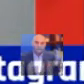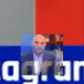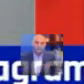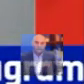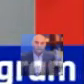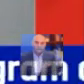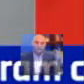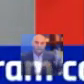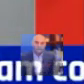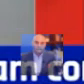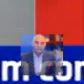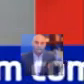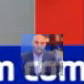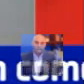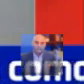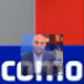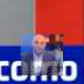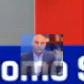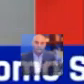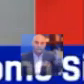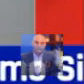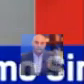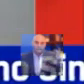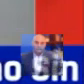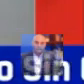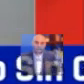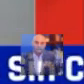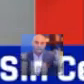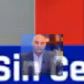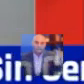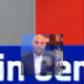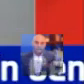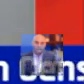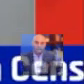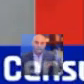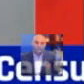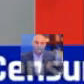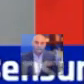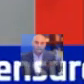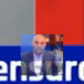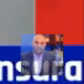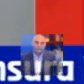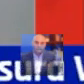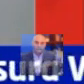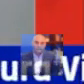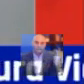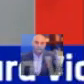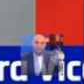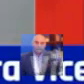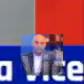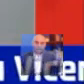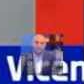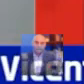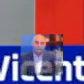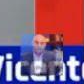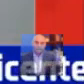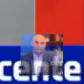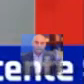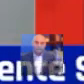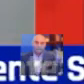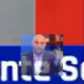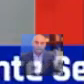un programa no solo de conmemoraciones, sino también de festejos intelectuales, y eso hay que